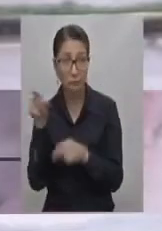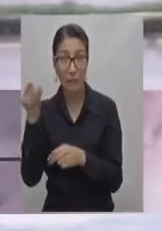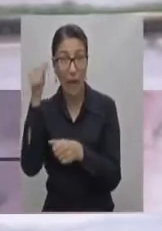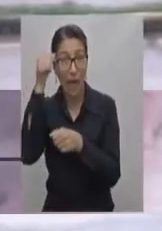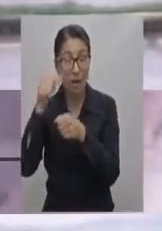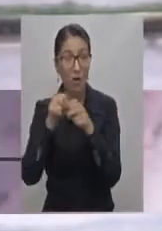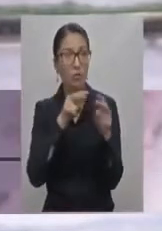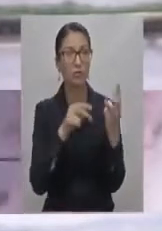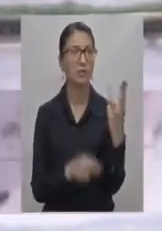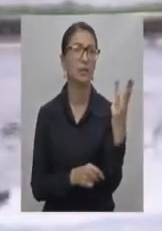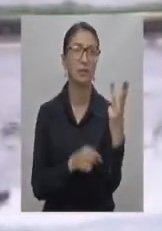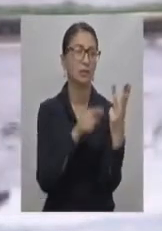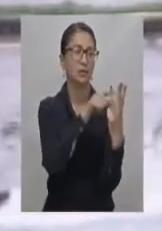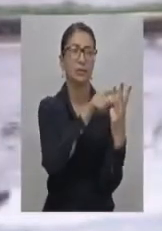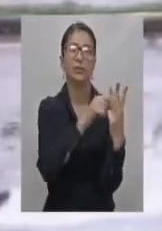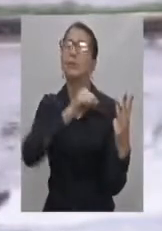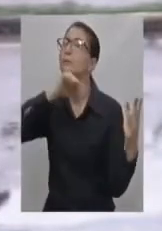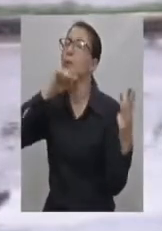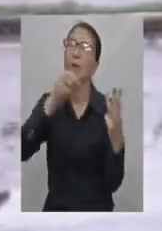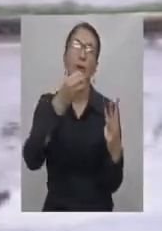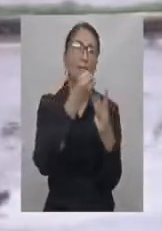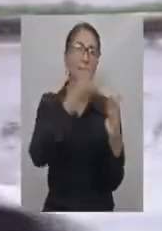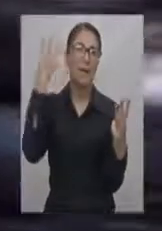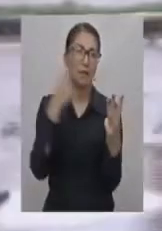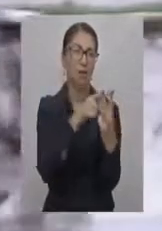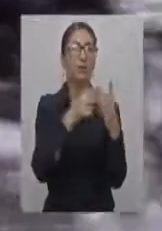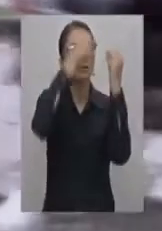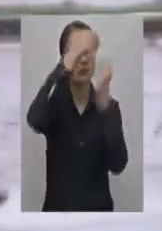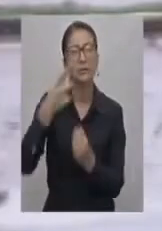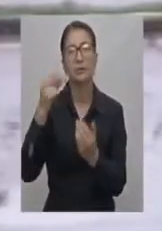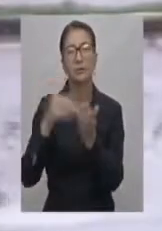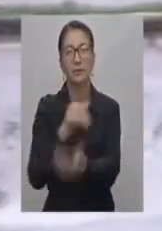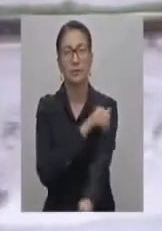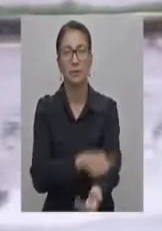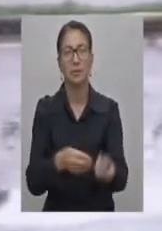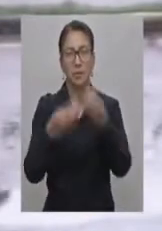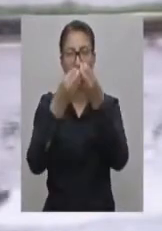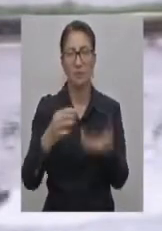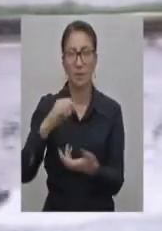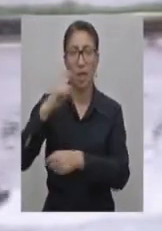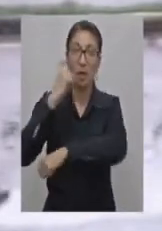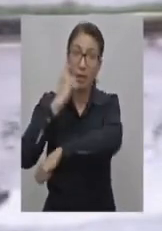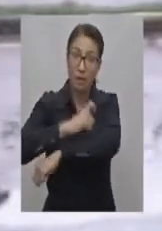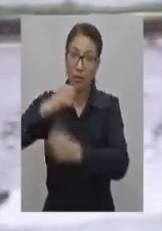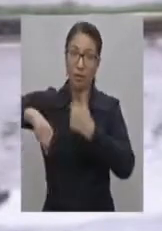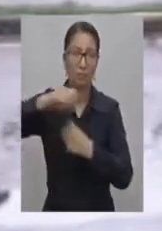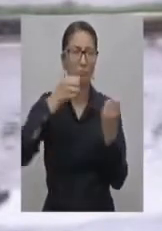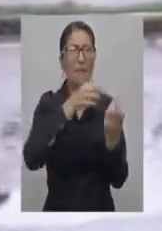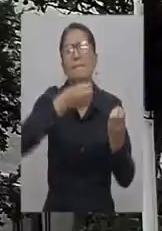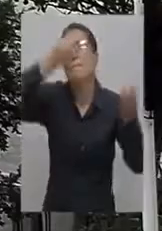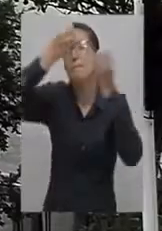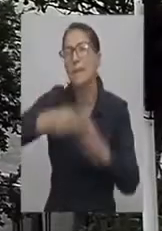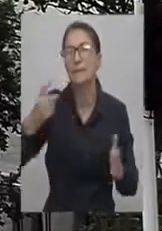en Arauca, 3 fueron declarados de impacto nacional. Superan los 60 mil millones de pesos de recursos que provienen de las